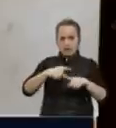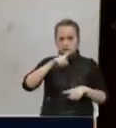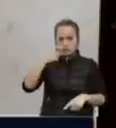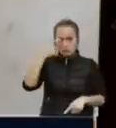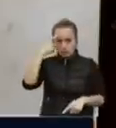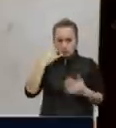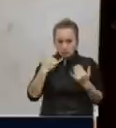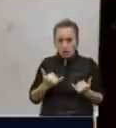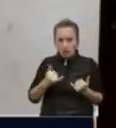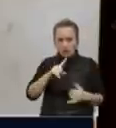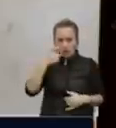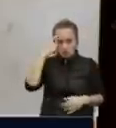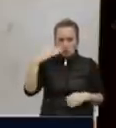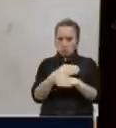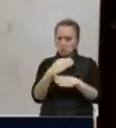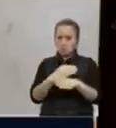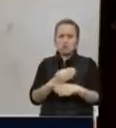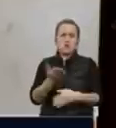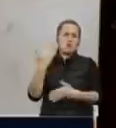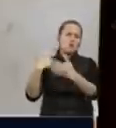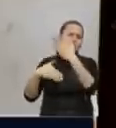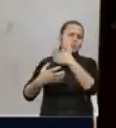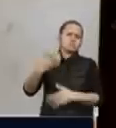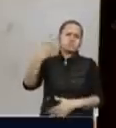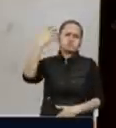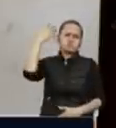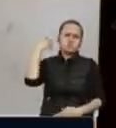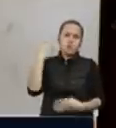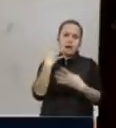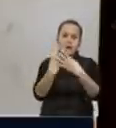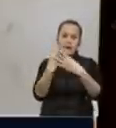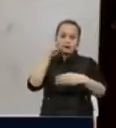antepasado. Es de décadas.